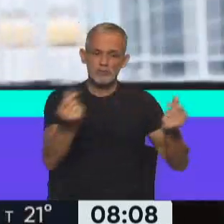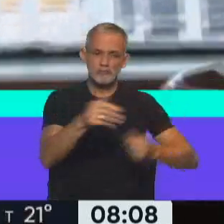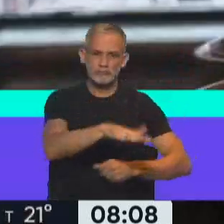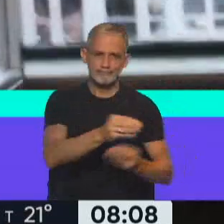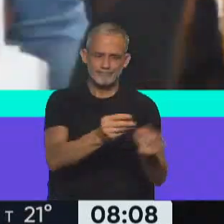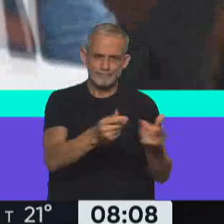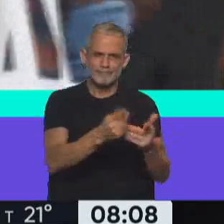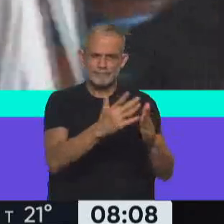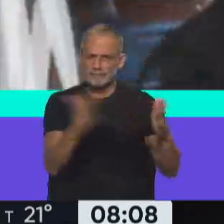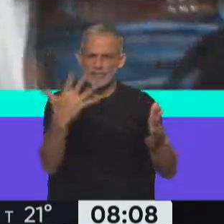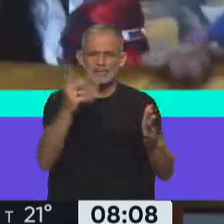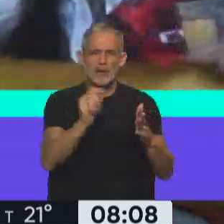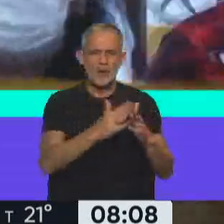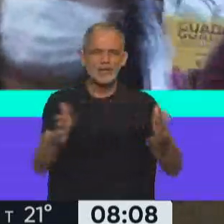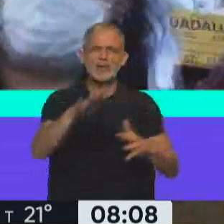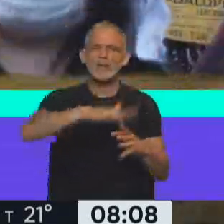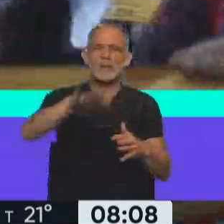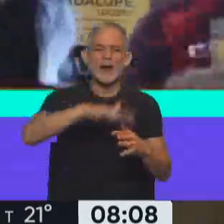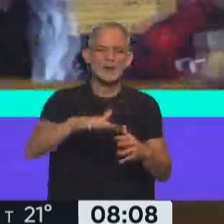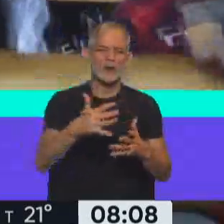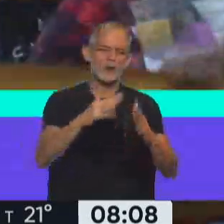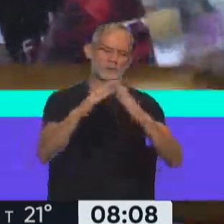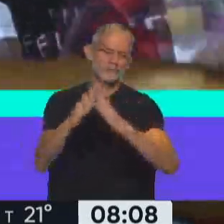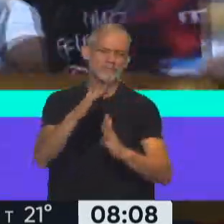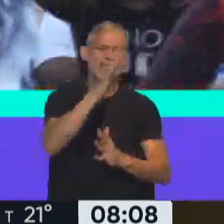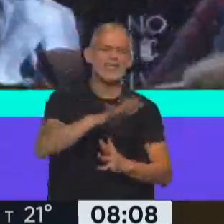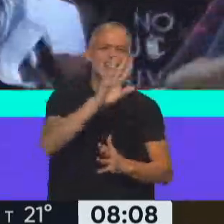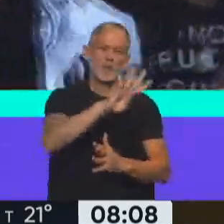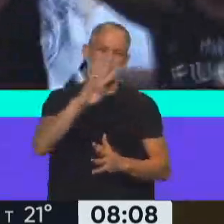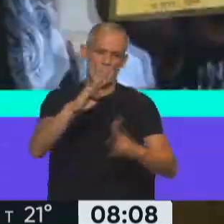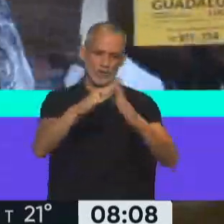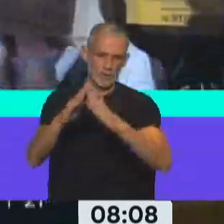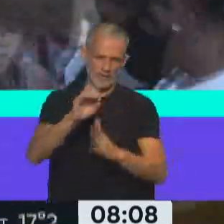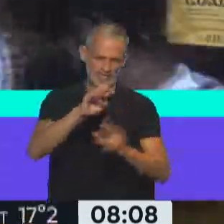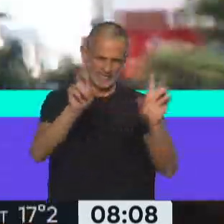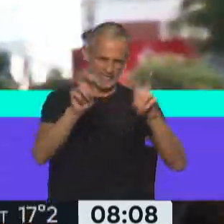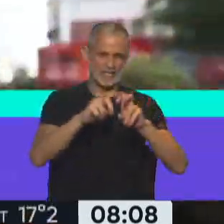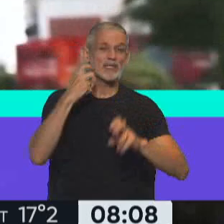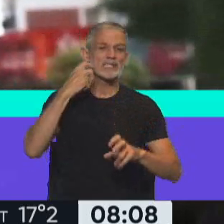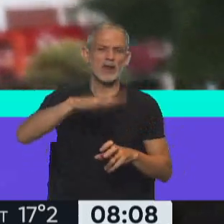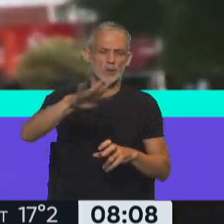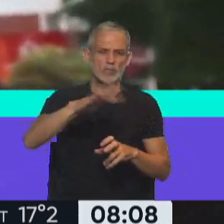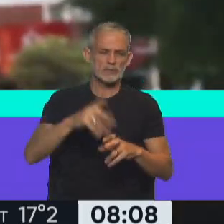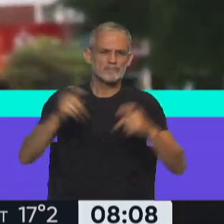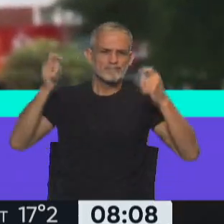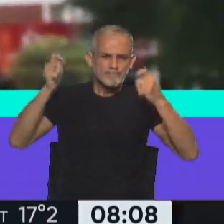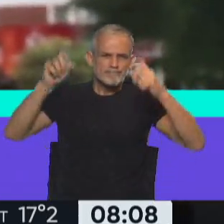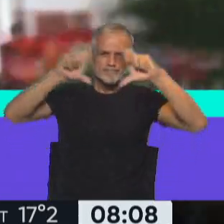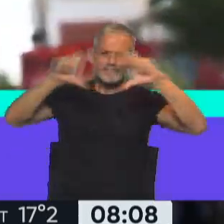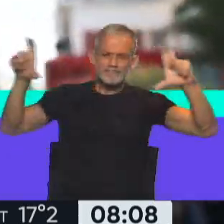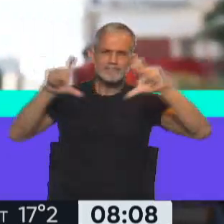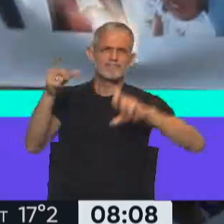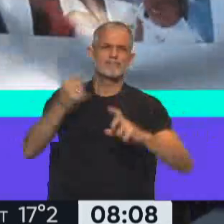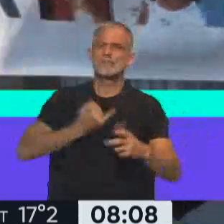niña en el barrio 544 Viviendas de la ciudad de San Luis. Con pancartas con las